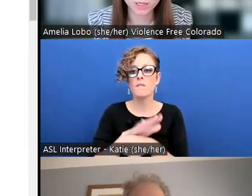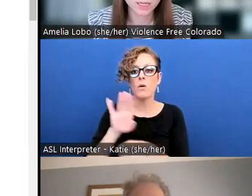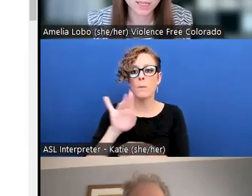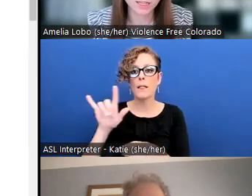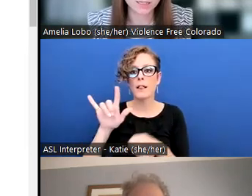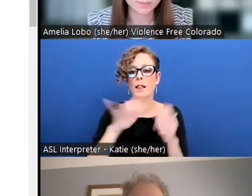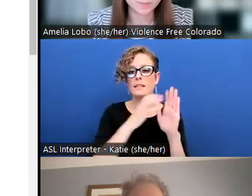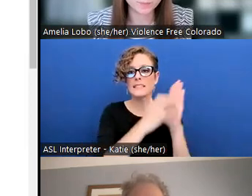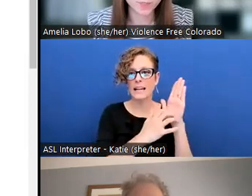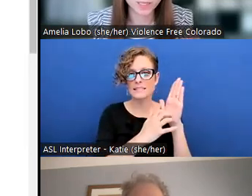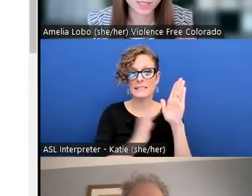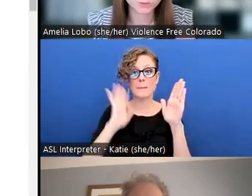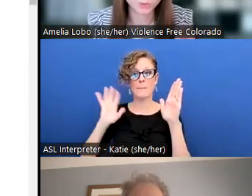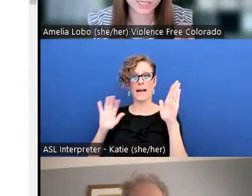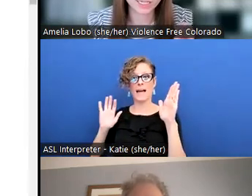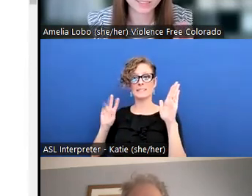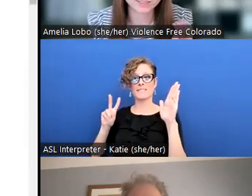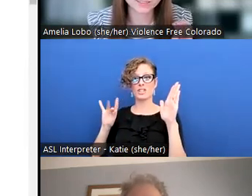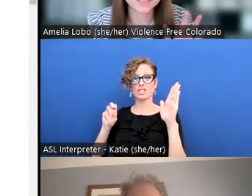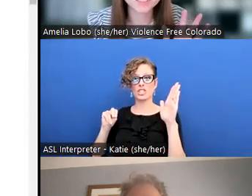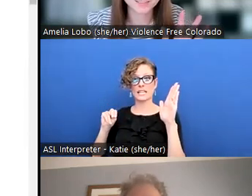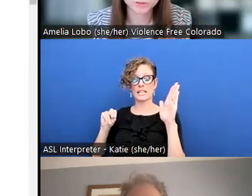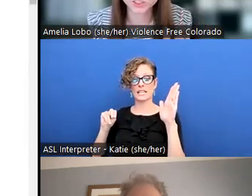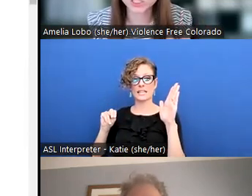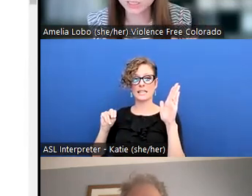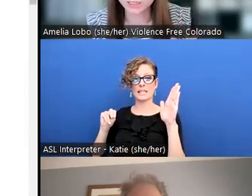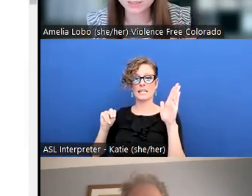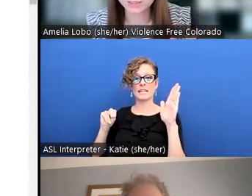Todo el texto de la ley,